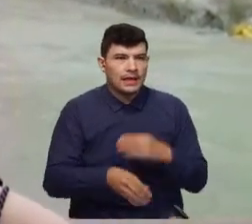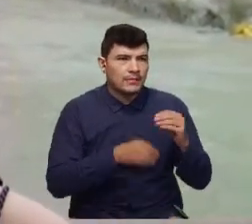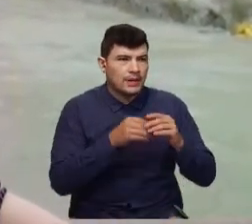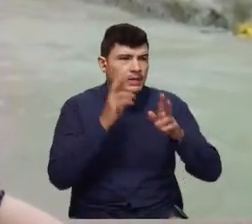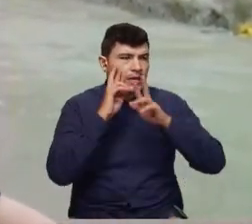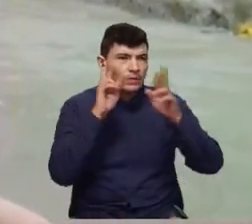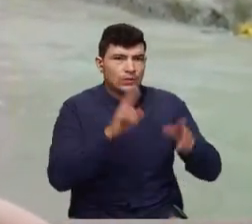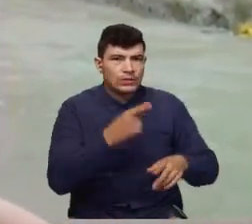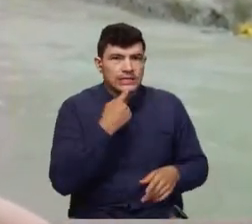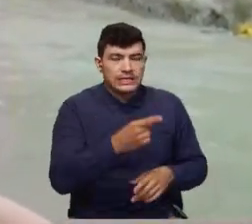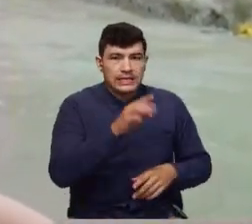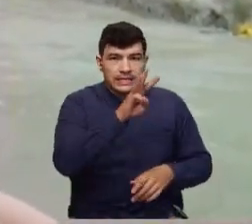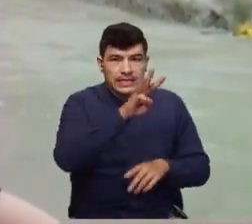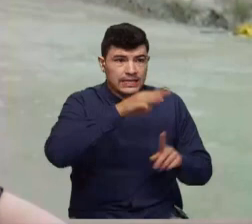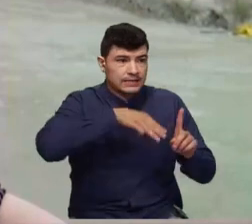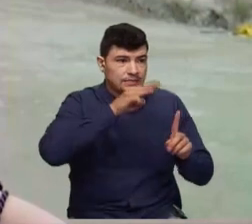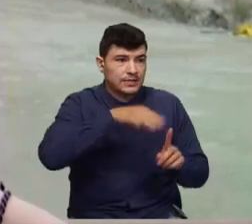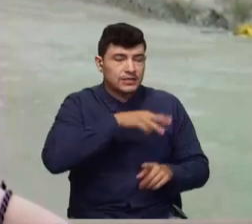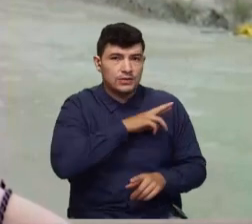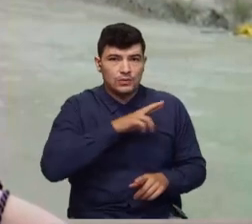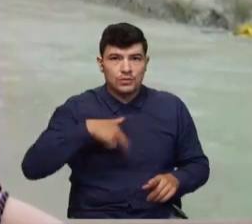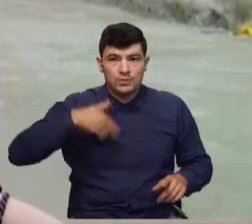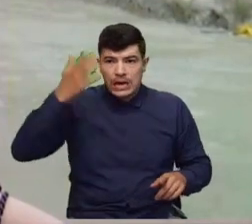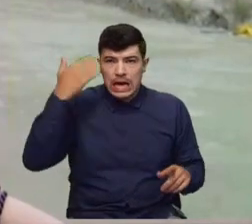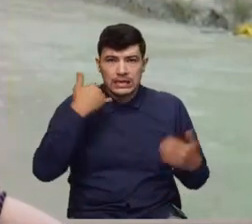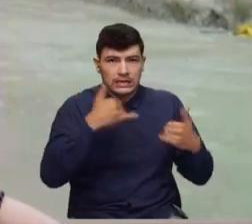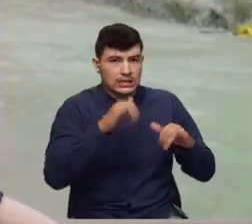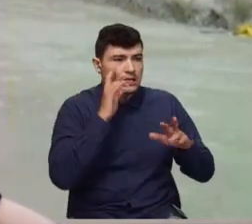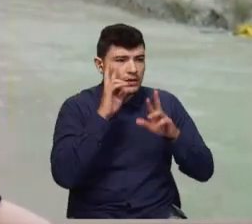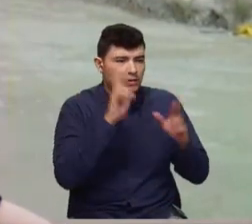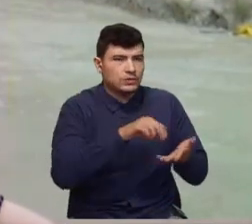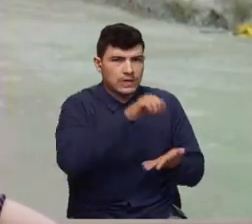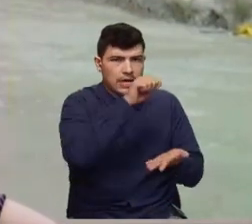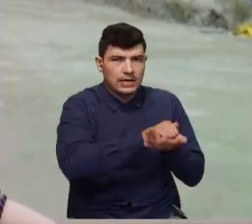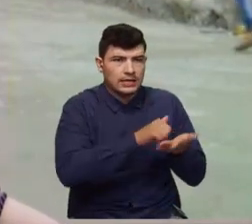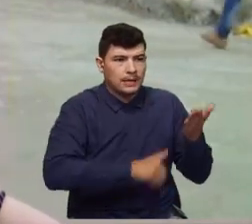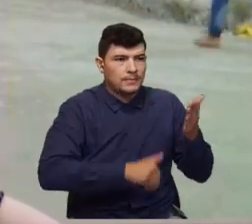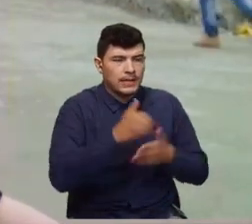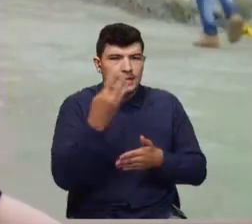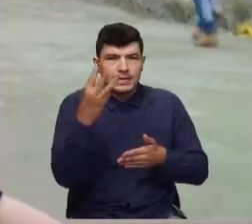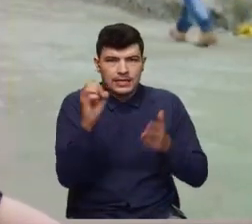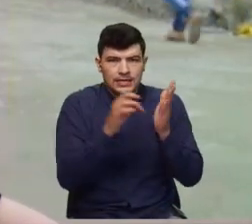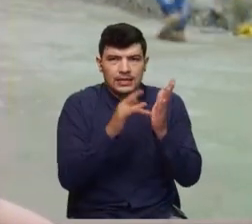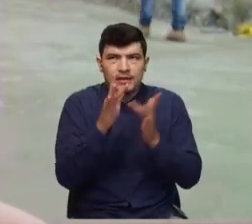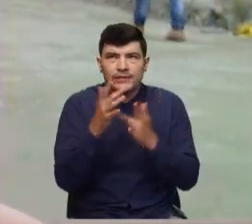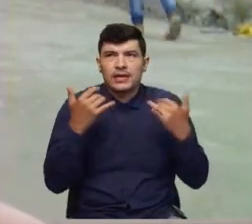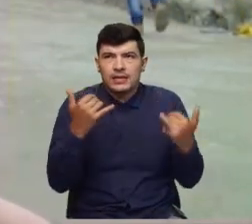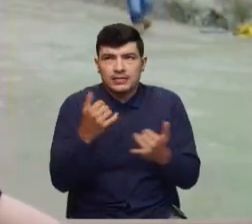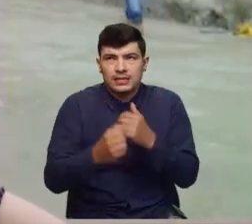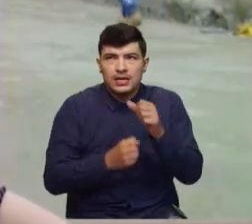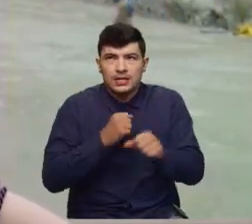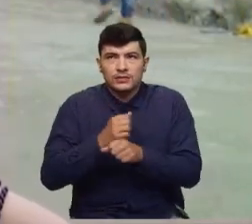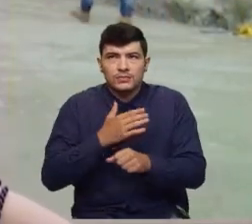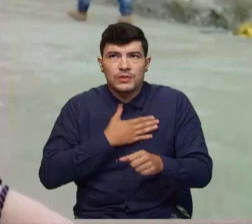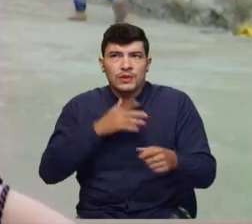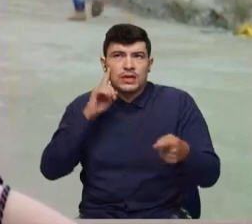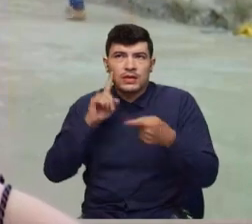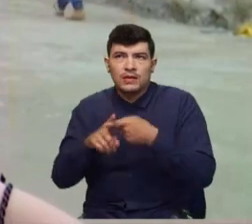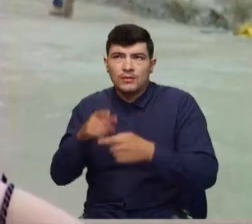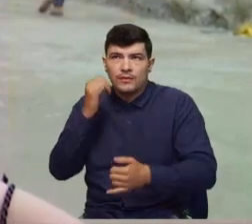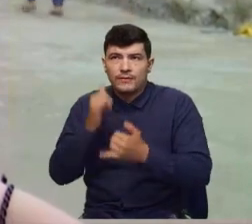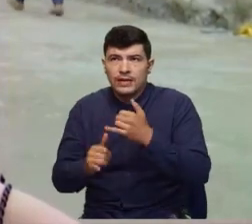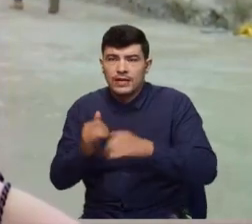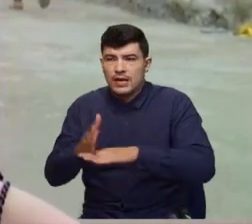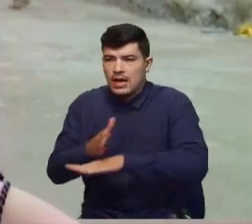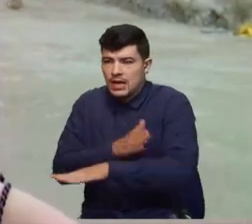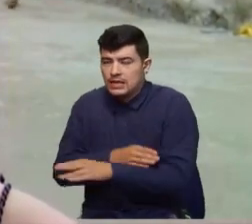90 días. Nosotros dimos acta de inicio el 30 de abril de este año. La meta mía es terminarlo lo más